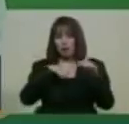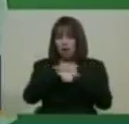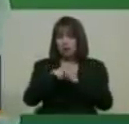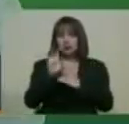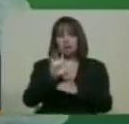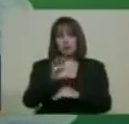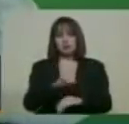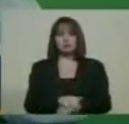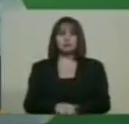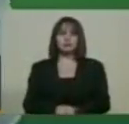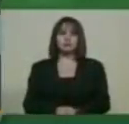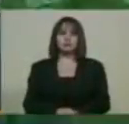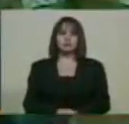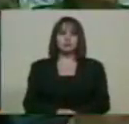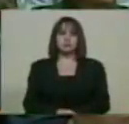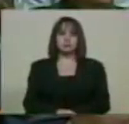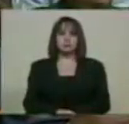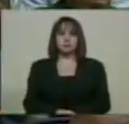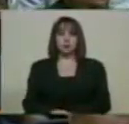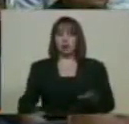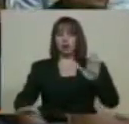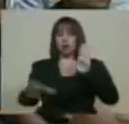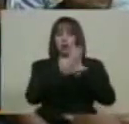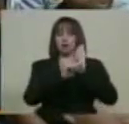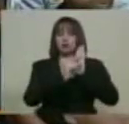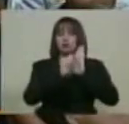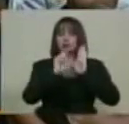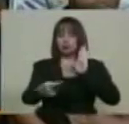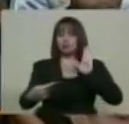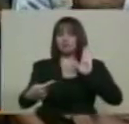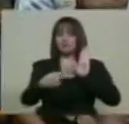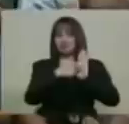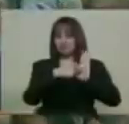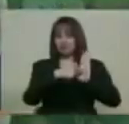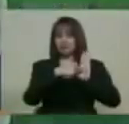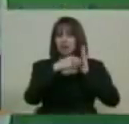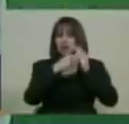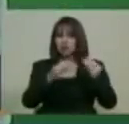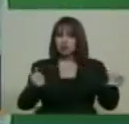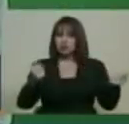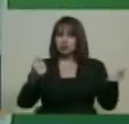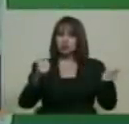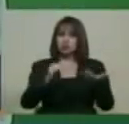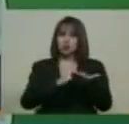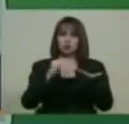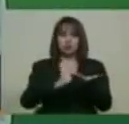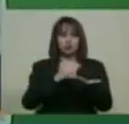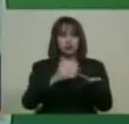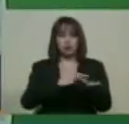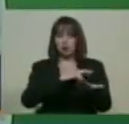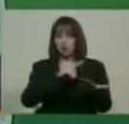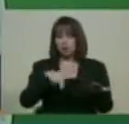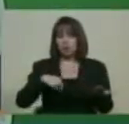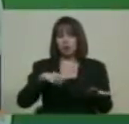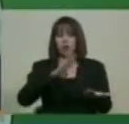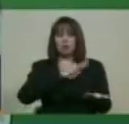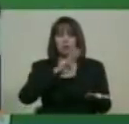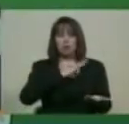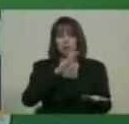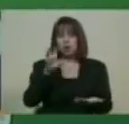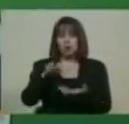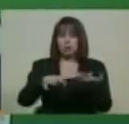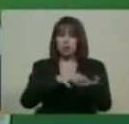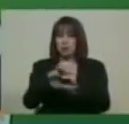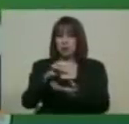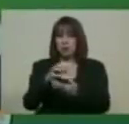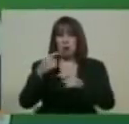país, con la Constitución en la mano siempre. Nuestros problemas son nuestros problemas y no debe venir a